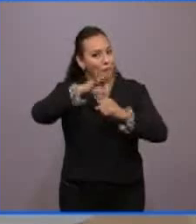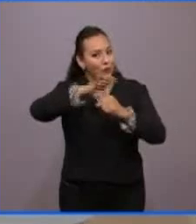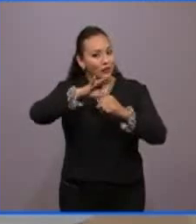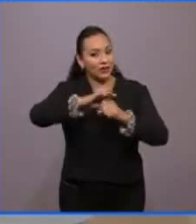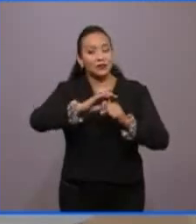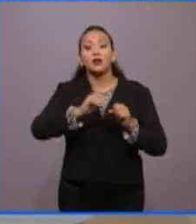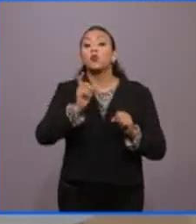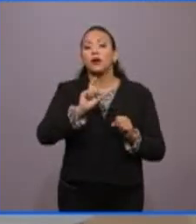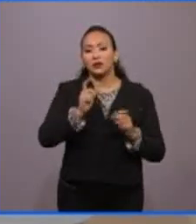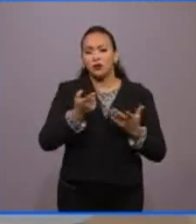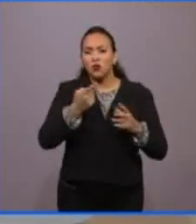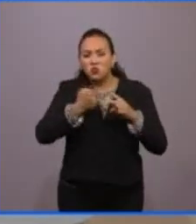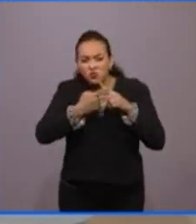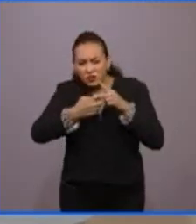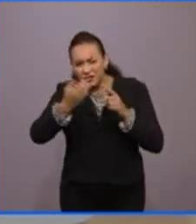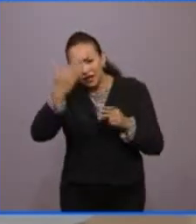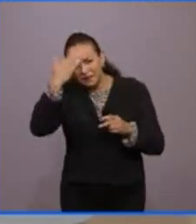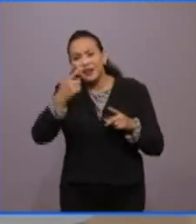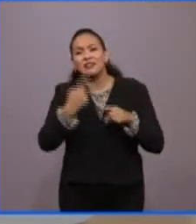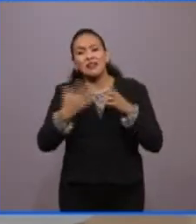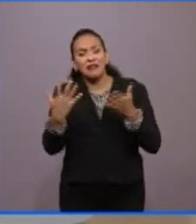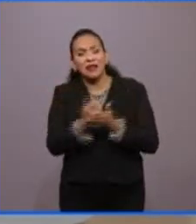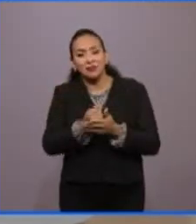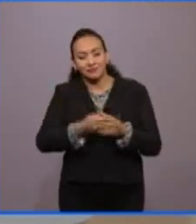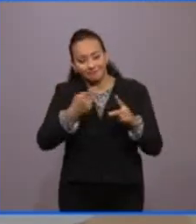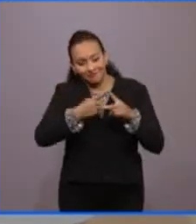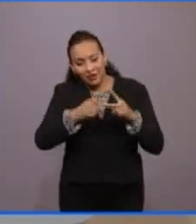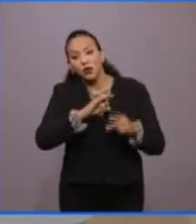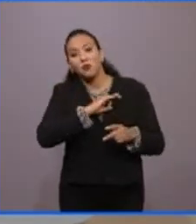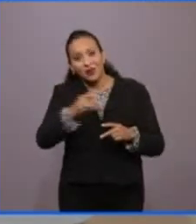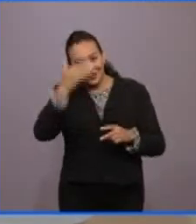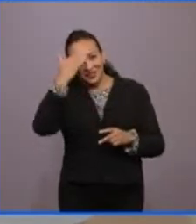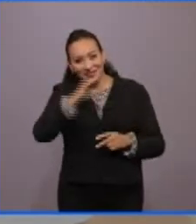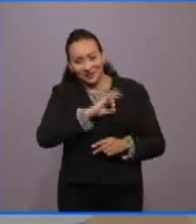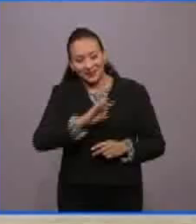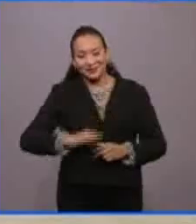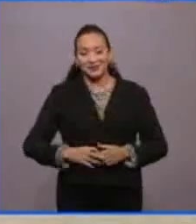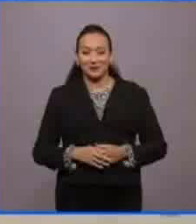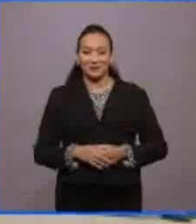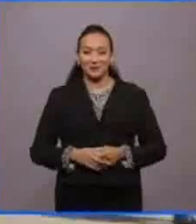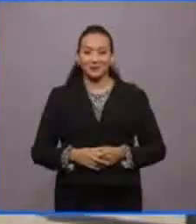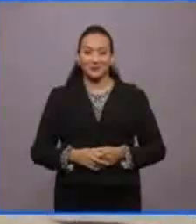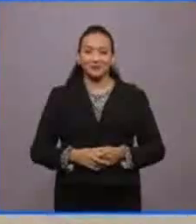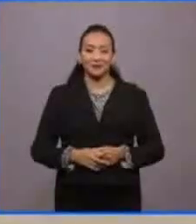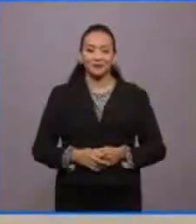cerradas las casillas y que estos podrán consultarse en tiempo real.